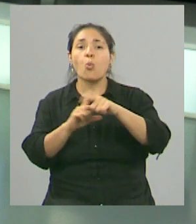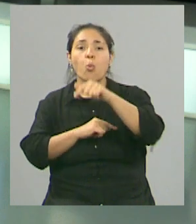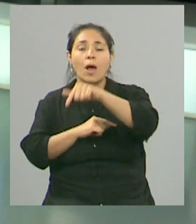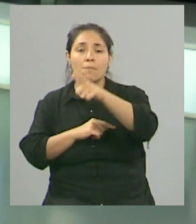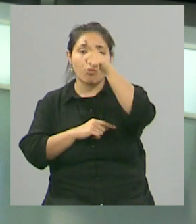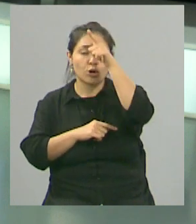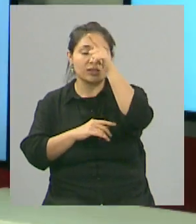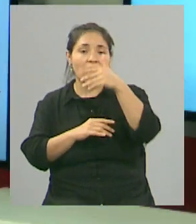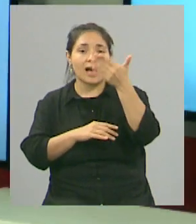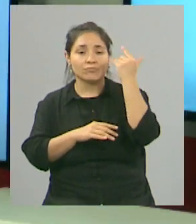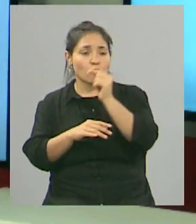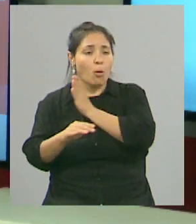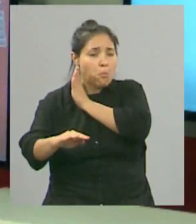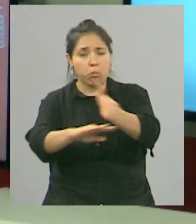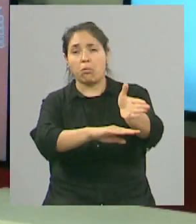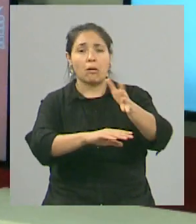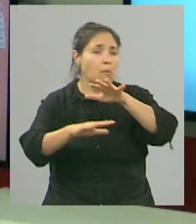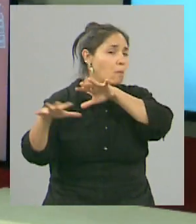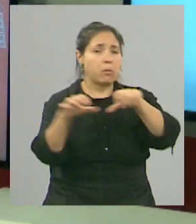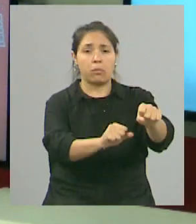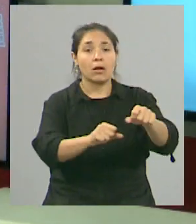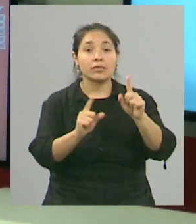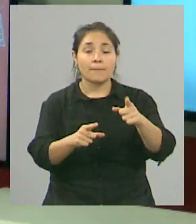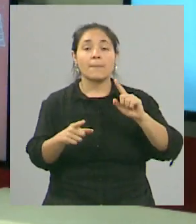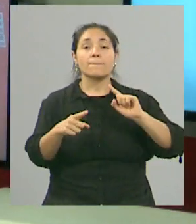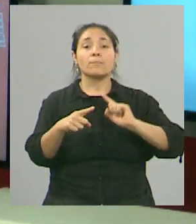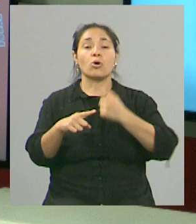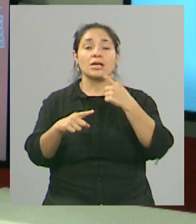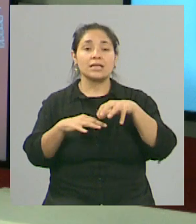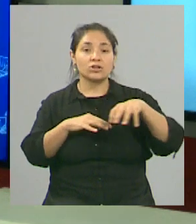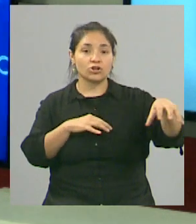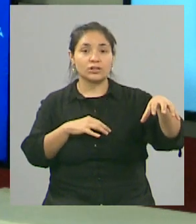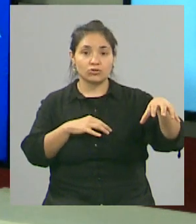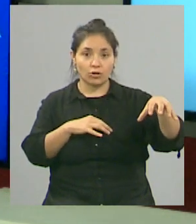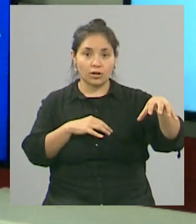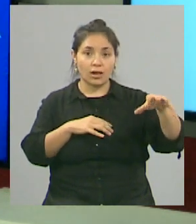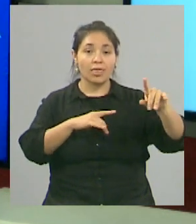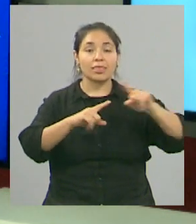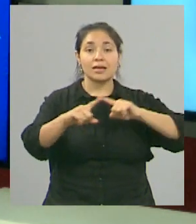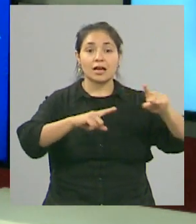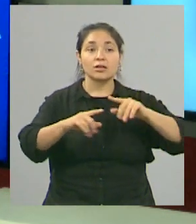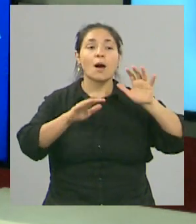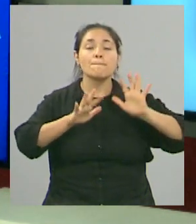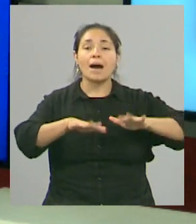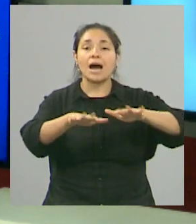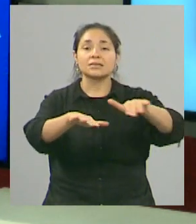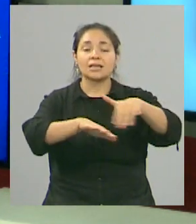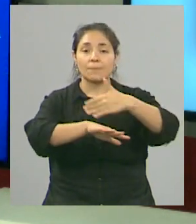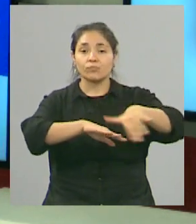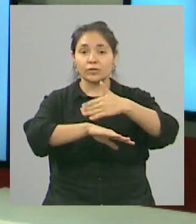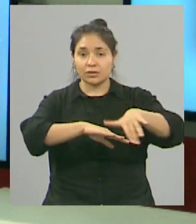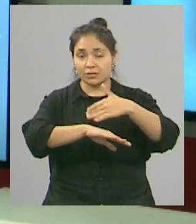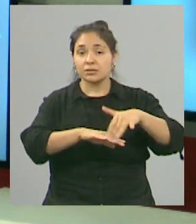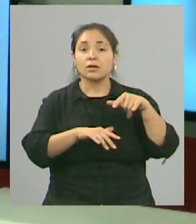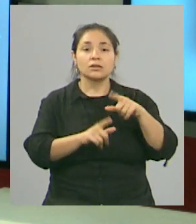Mendoza, hace poco a dirigentes políticos de un sector social, en una protesta social también se los llevaron,